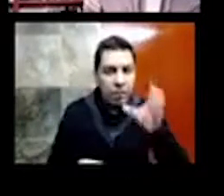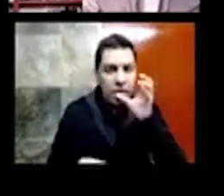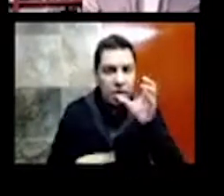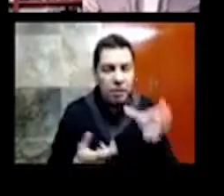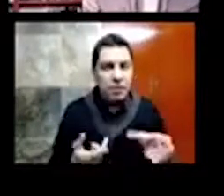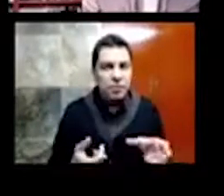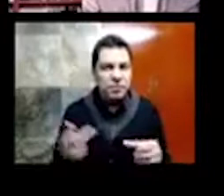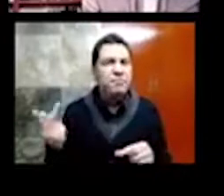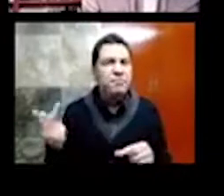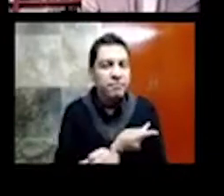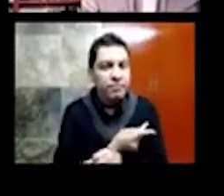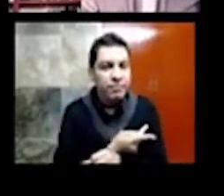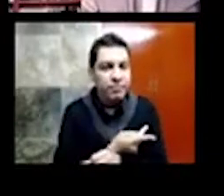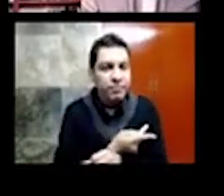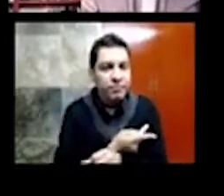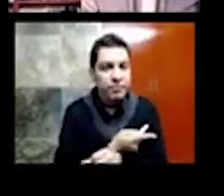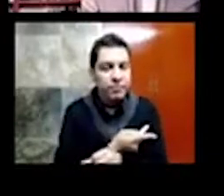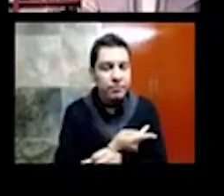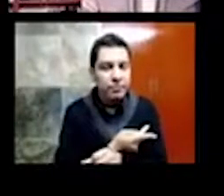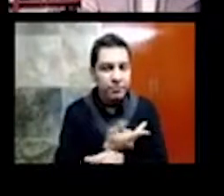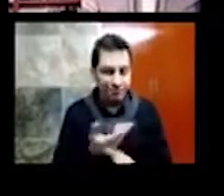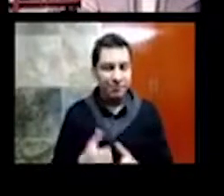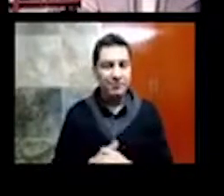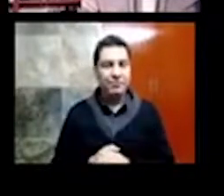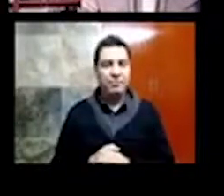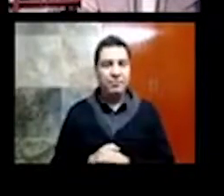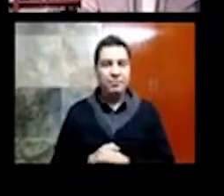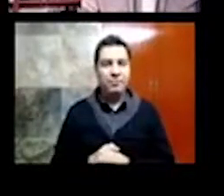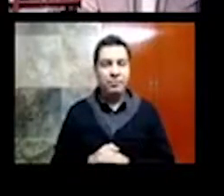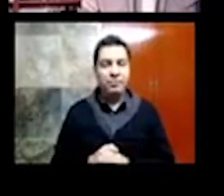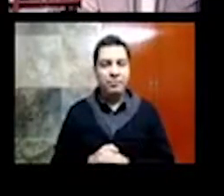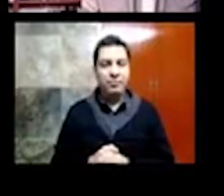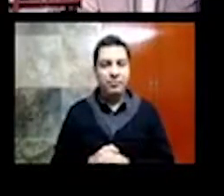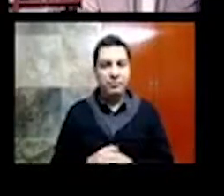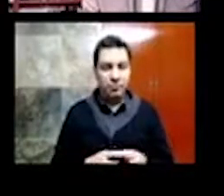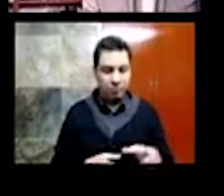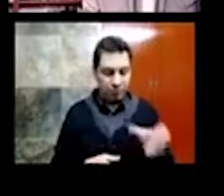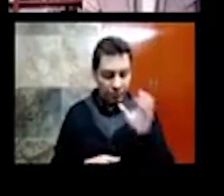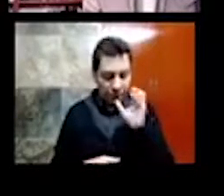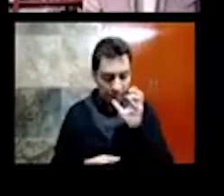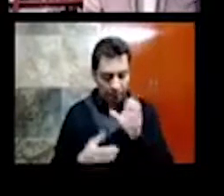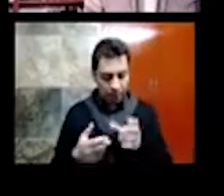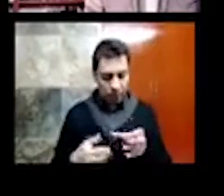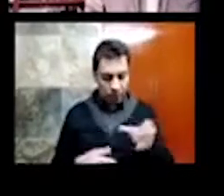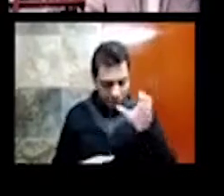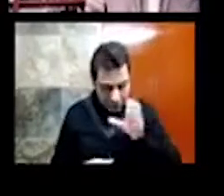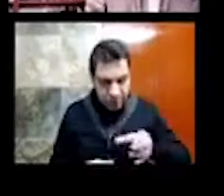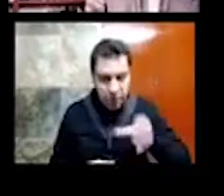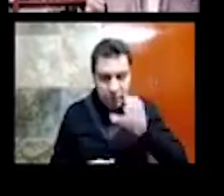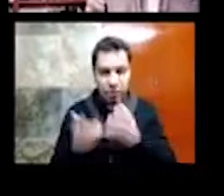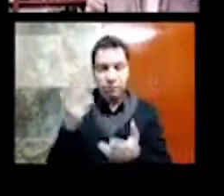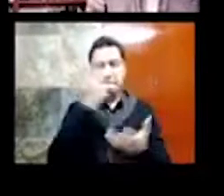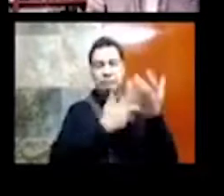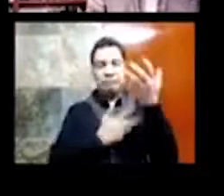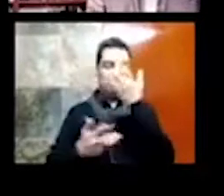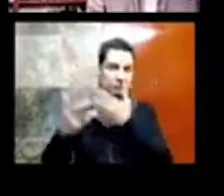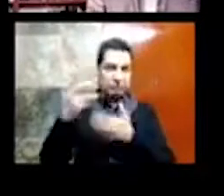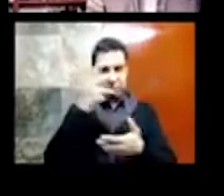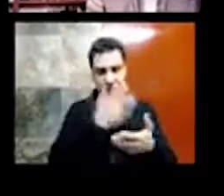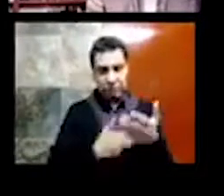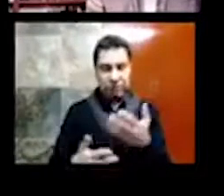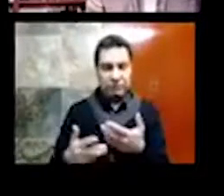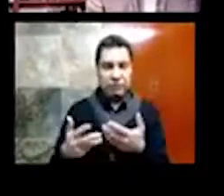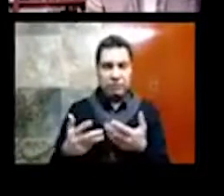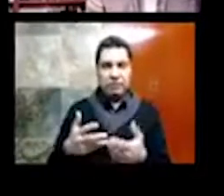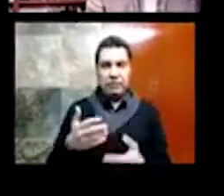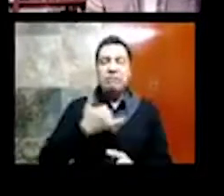siempre de sibarita del pulque, pues se pone hasta atrás y cometió atrocidades